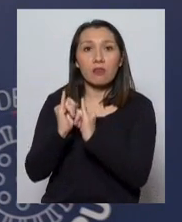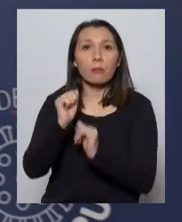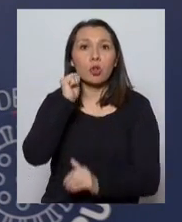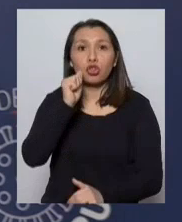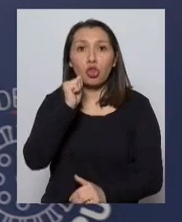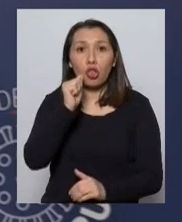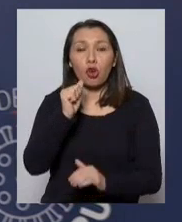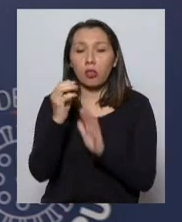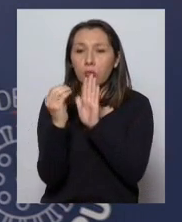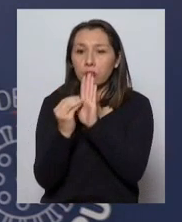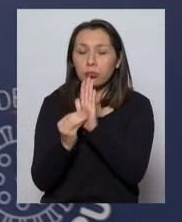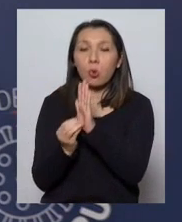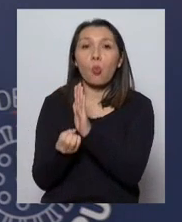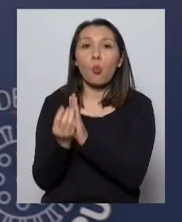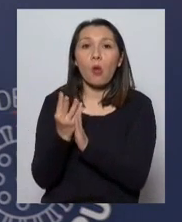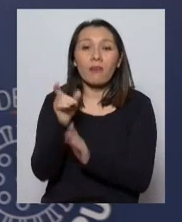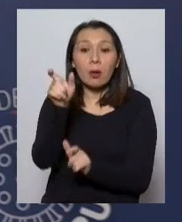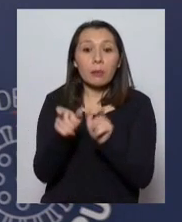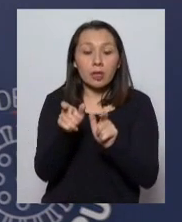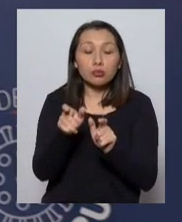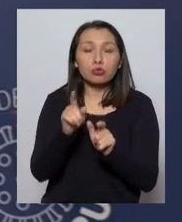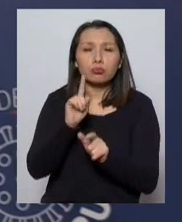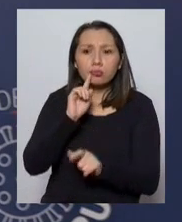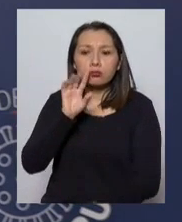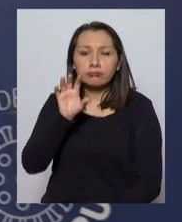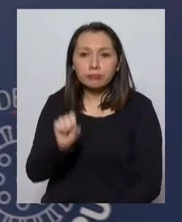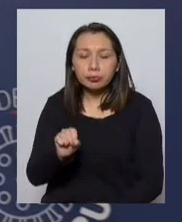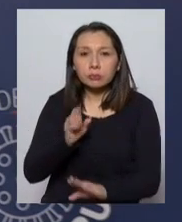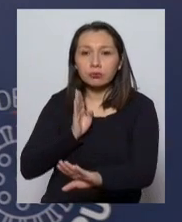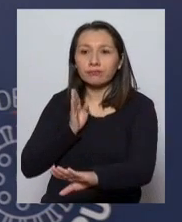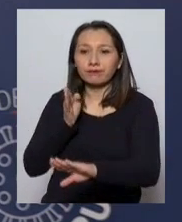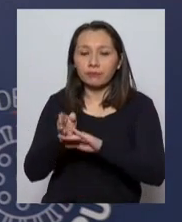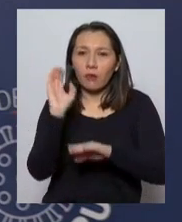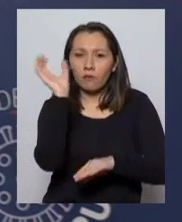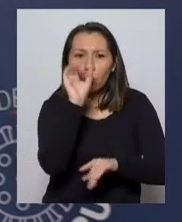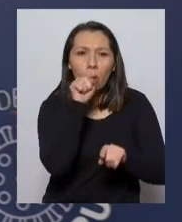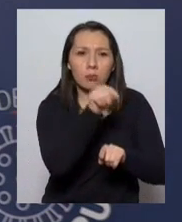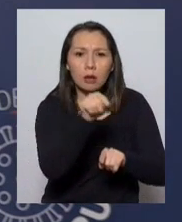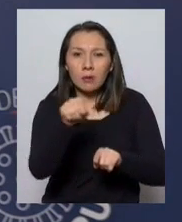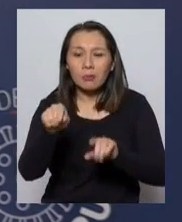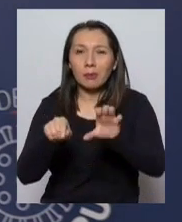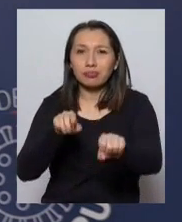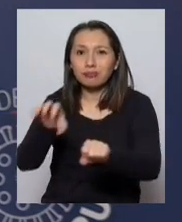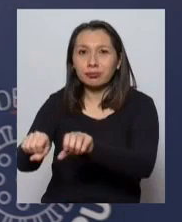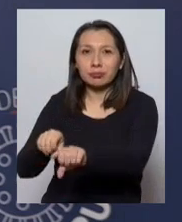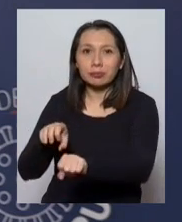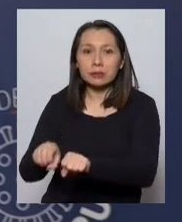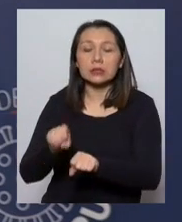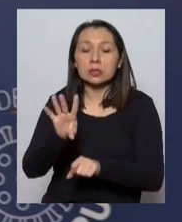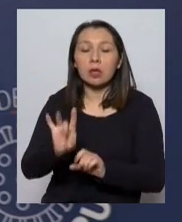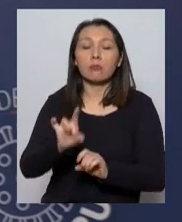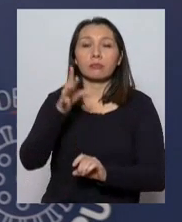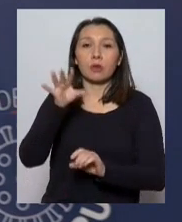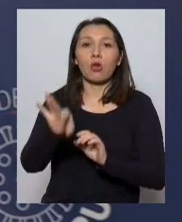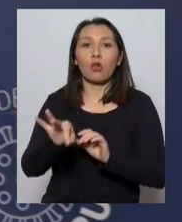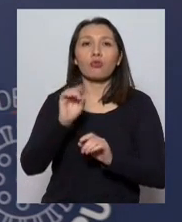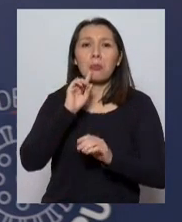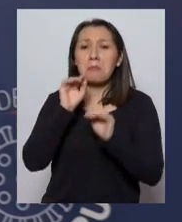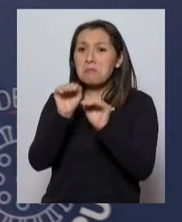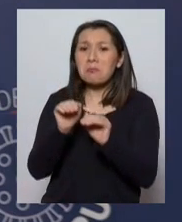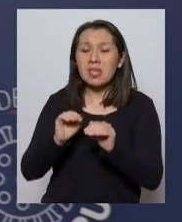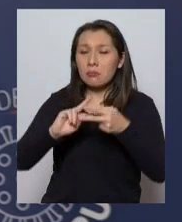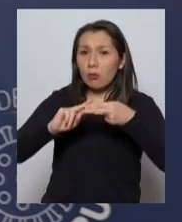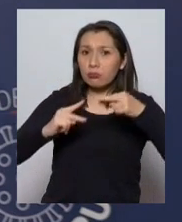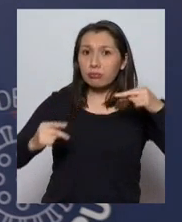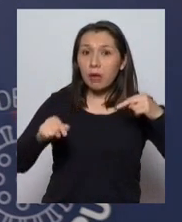los días aquellos nuevos casos que hemos ido a buscar y que han aparecido con este mismo